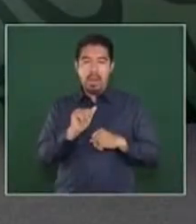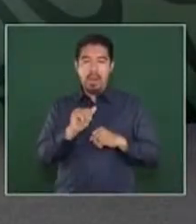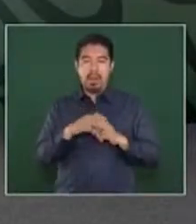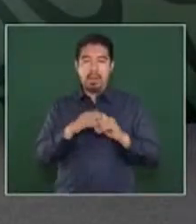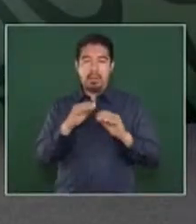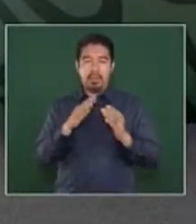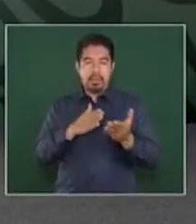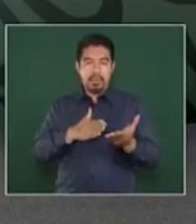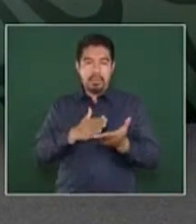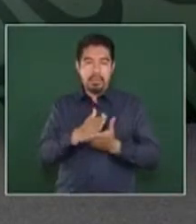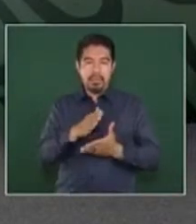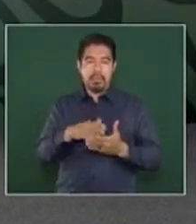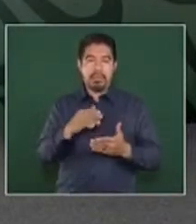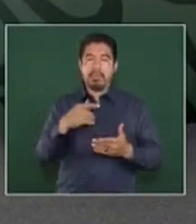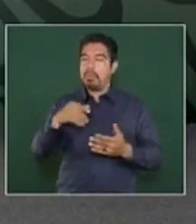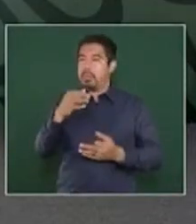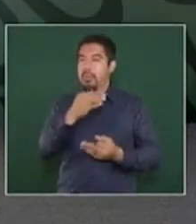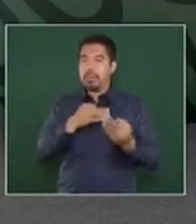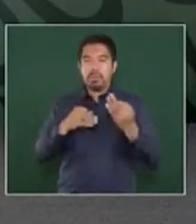denuncia.